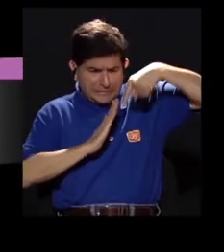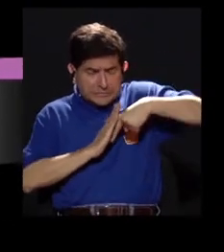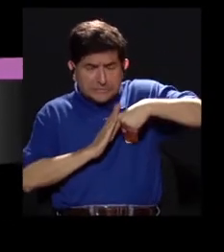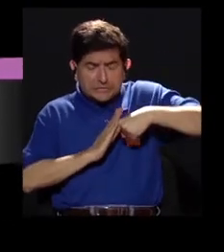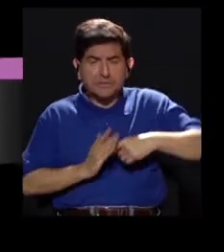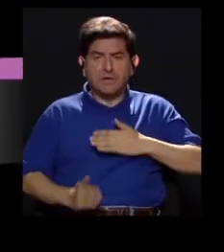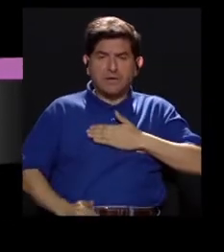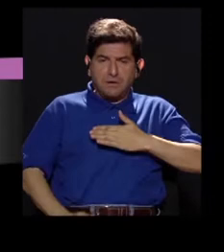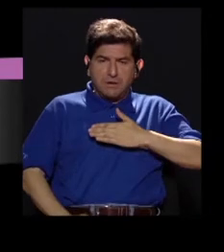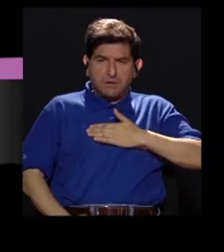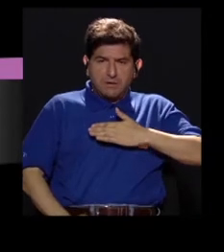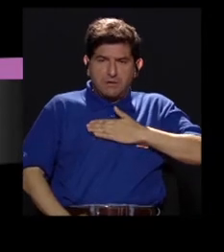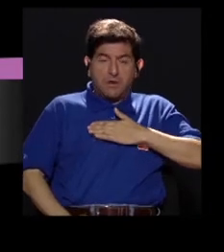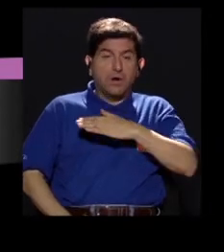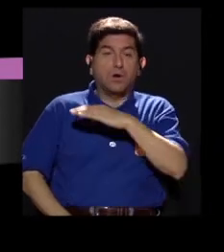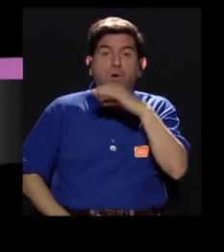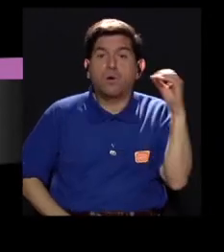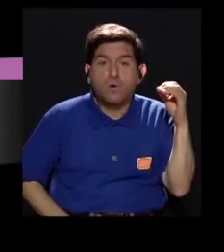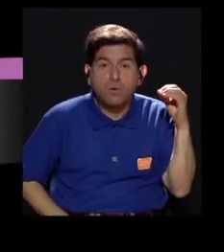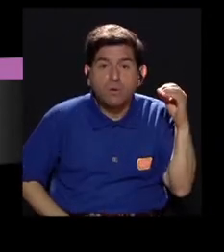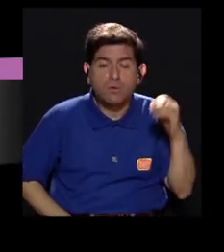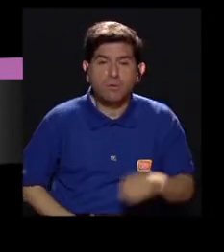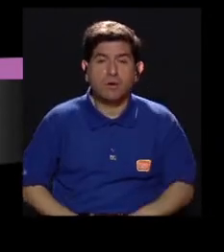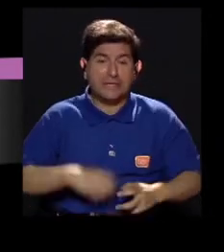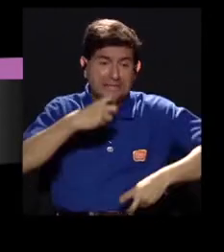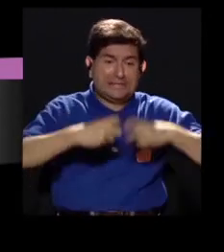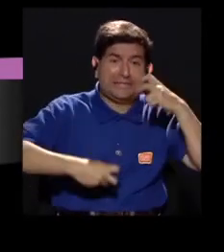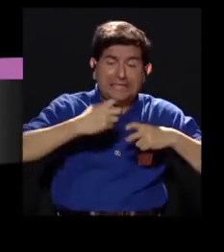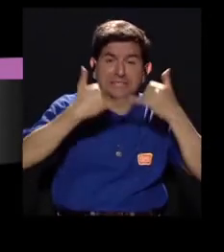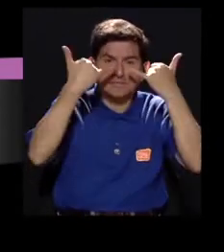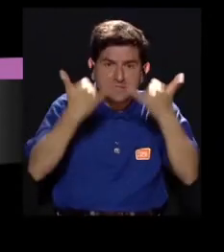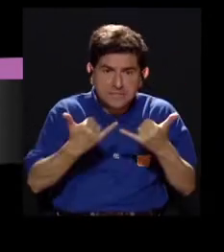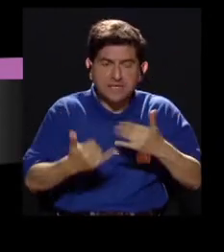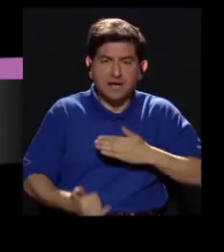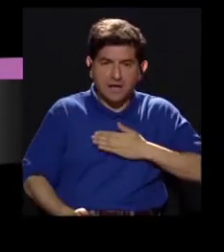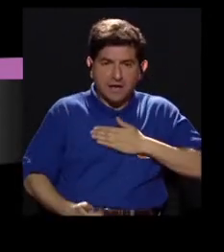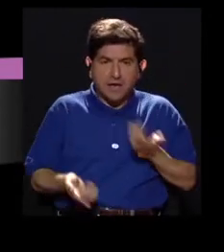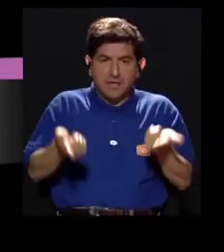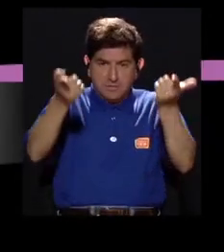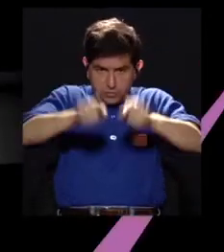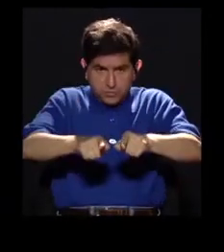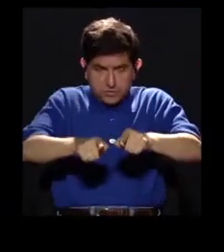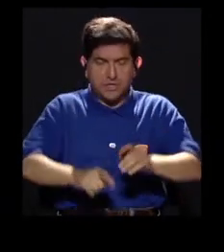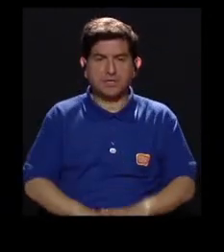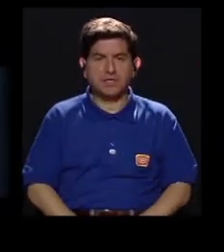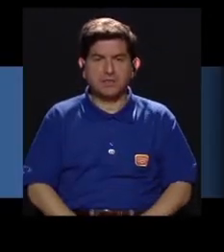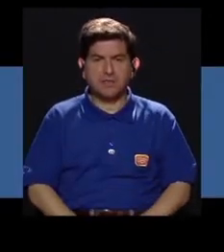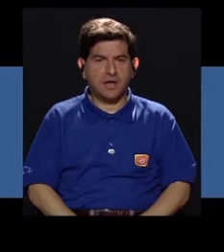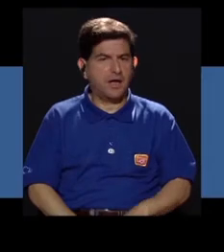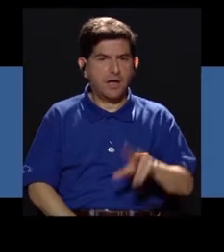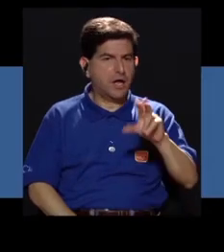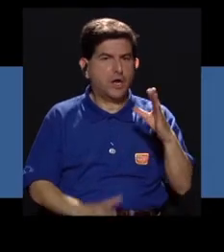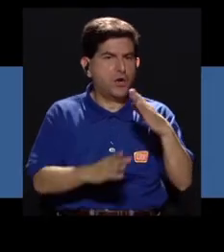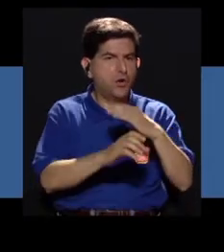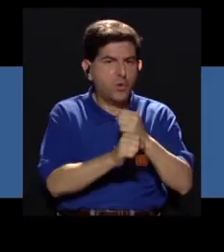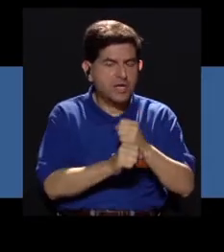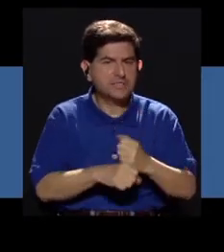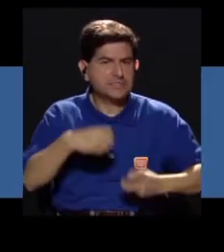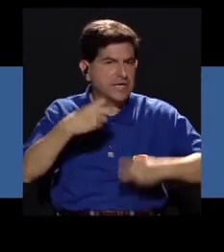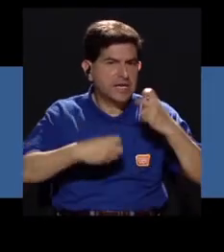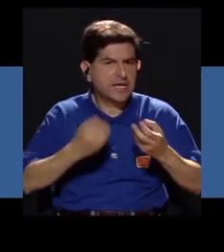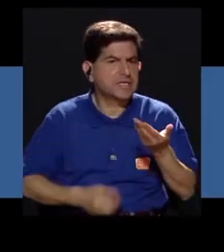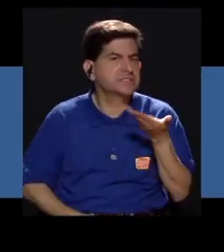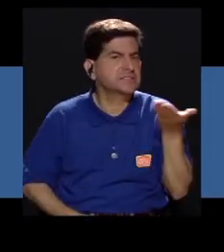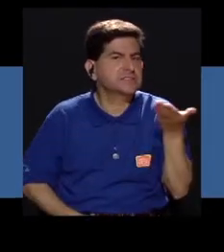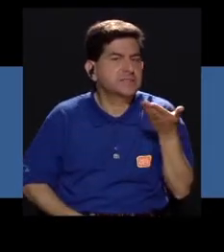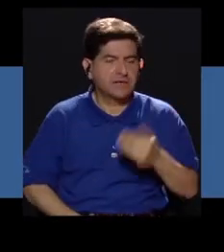síntomas agudos del asma o una crisis ya de asma, ¿verdad? ¿Qué no hacer en el